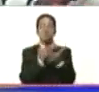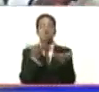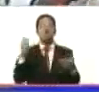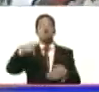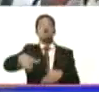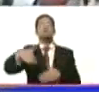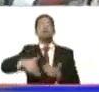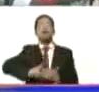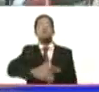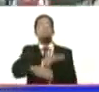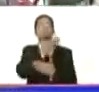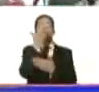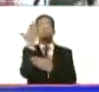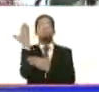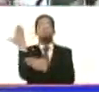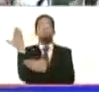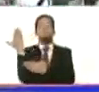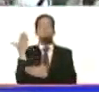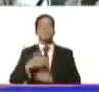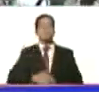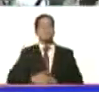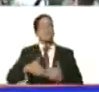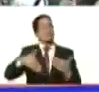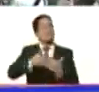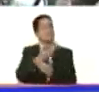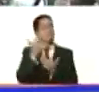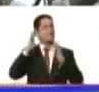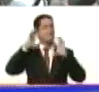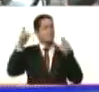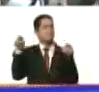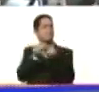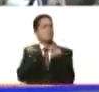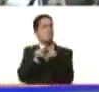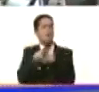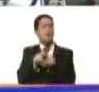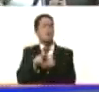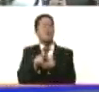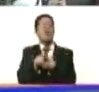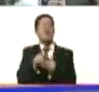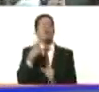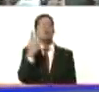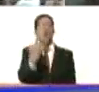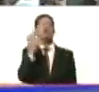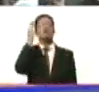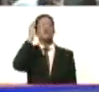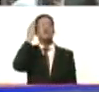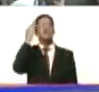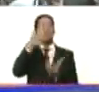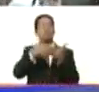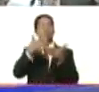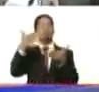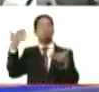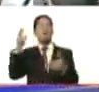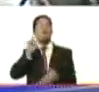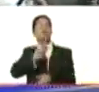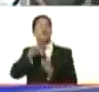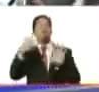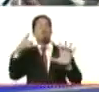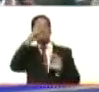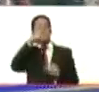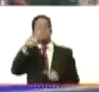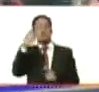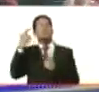amanecer. Amanecer rebelde del 4 de febrero, 28 años después, ¡Chávez